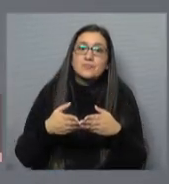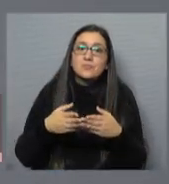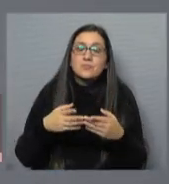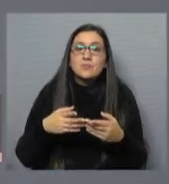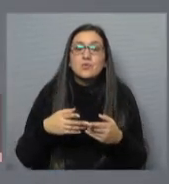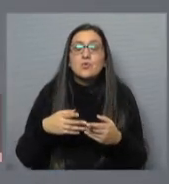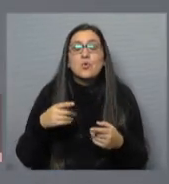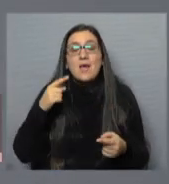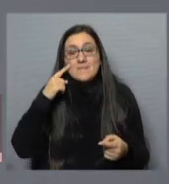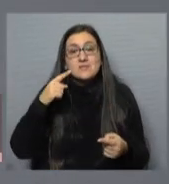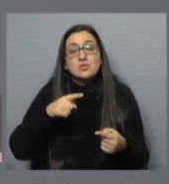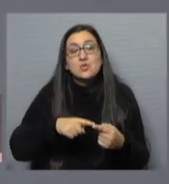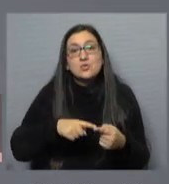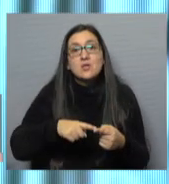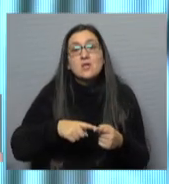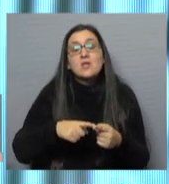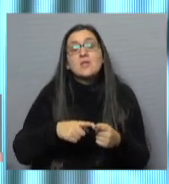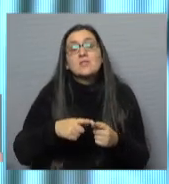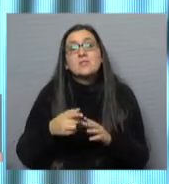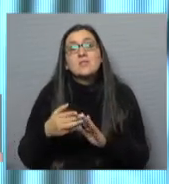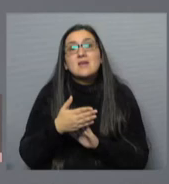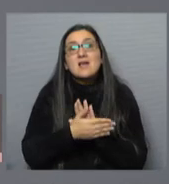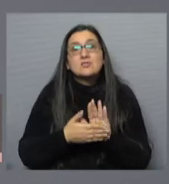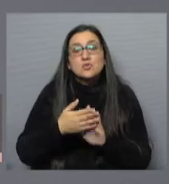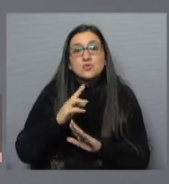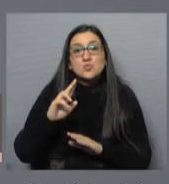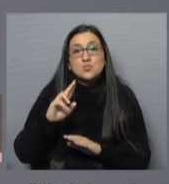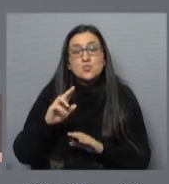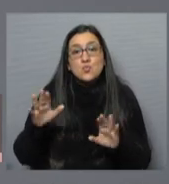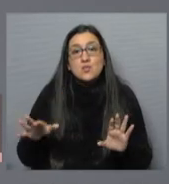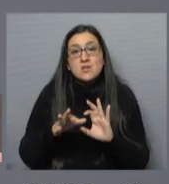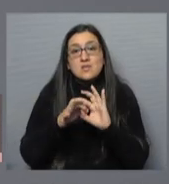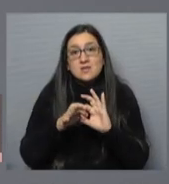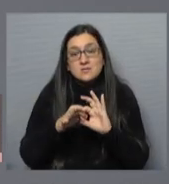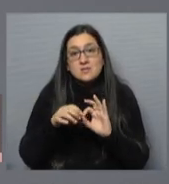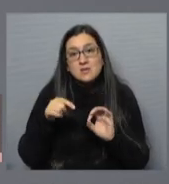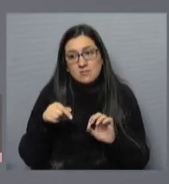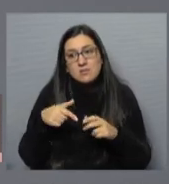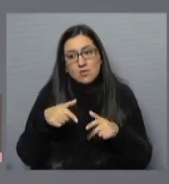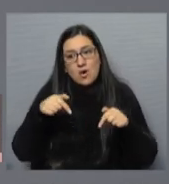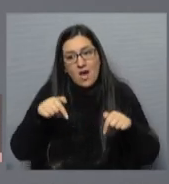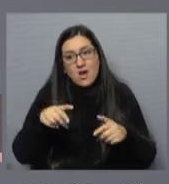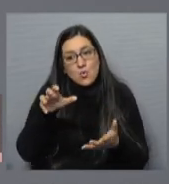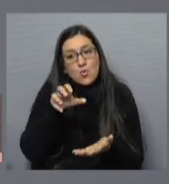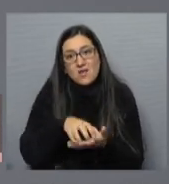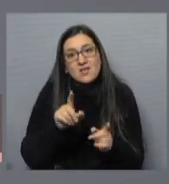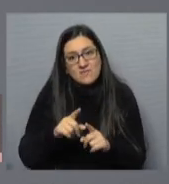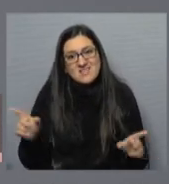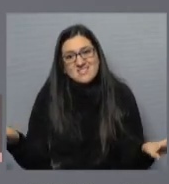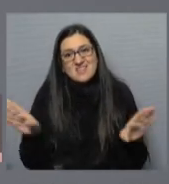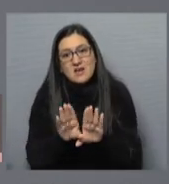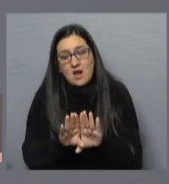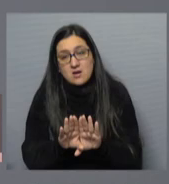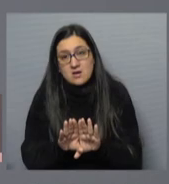de Naciones Unidas de Mecanismo contra la Tortura, claro, ¿no? Claro. En el mes de mayo, y que dijo, bueno, acá hay situaciones, hay lugares que se tendrían que cerrar. Pero